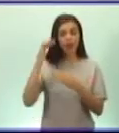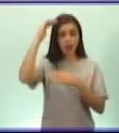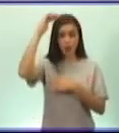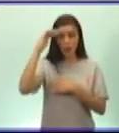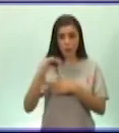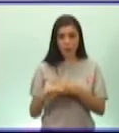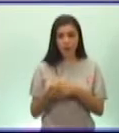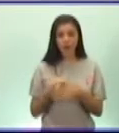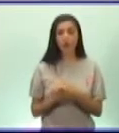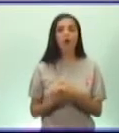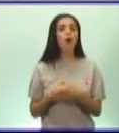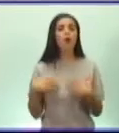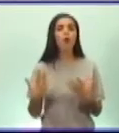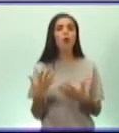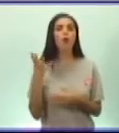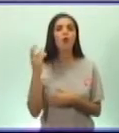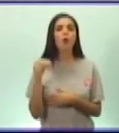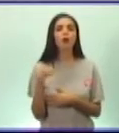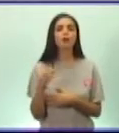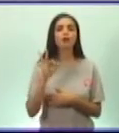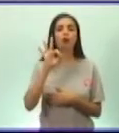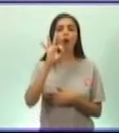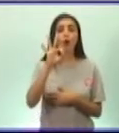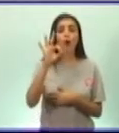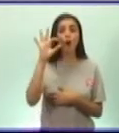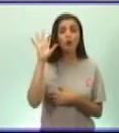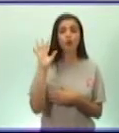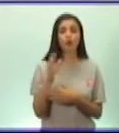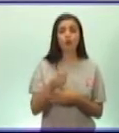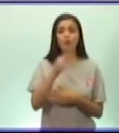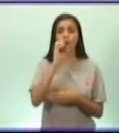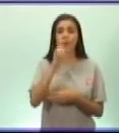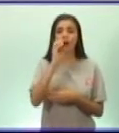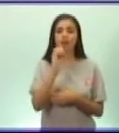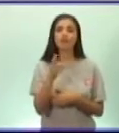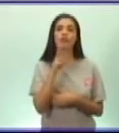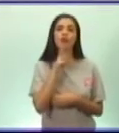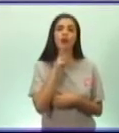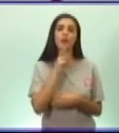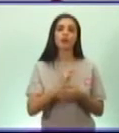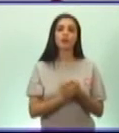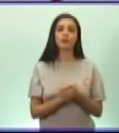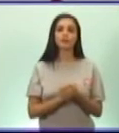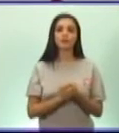los otros líquidos que nosotros consumimos.